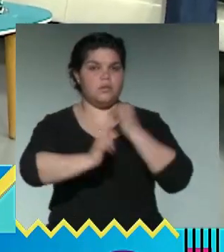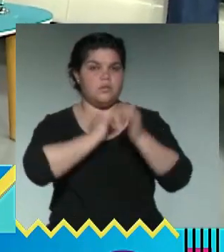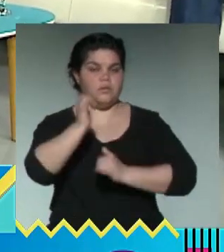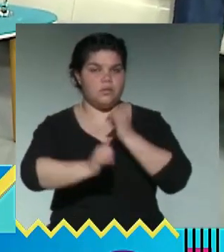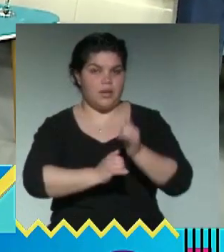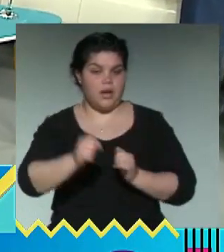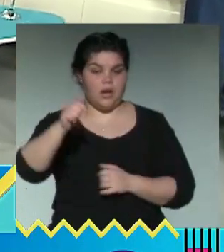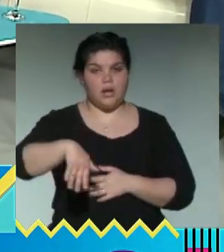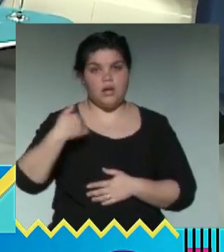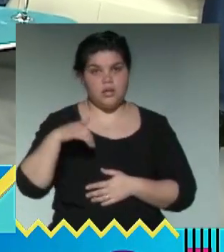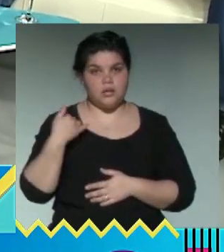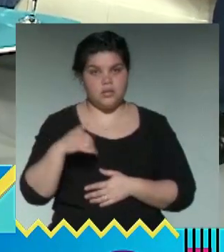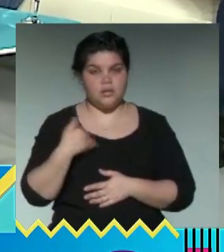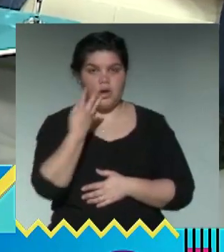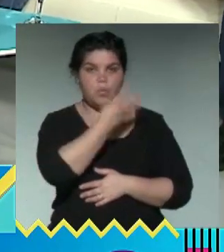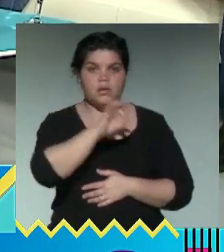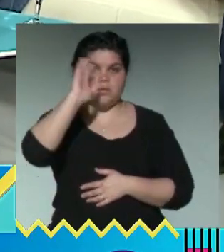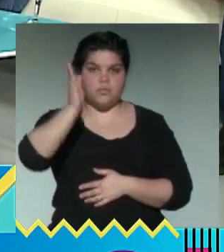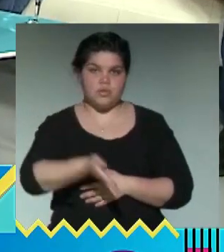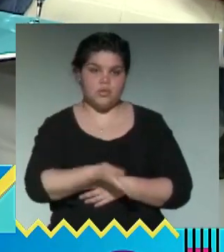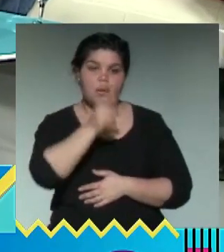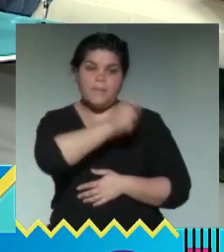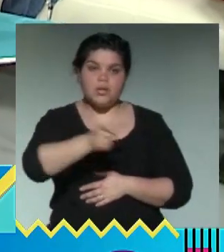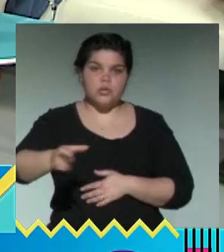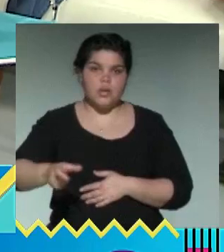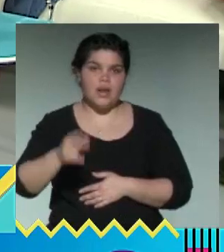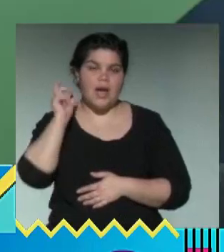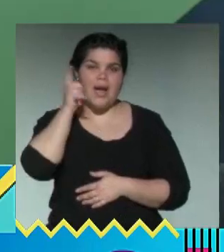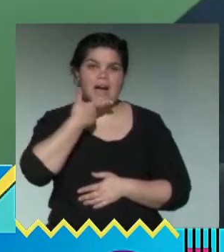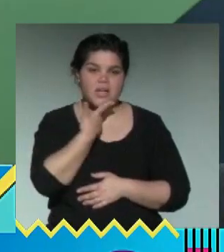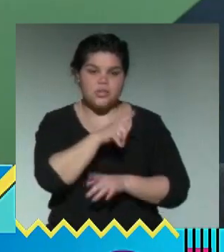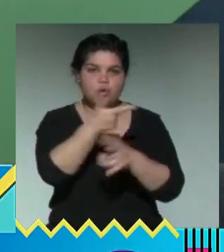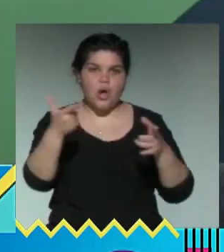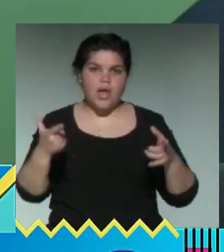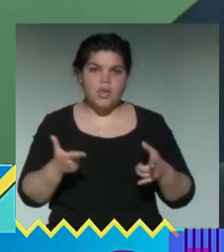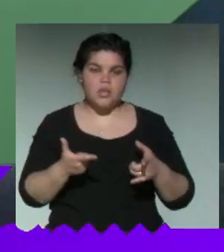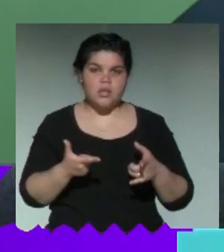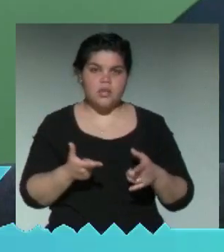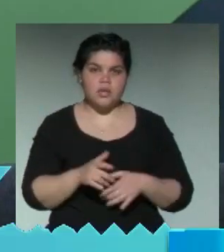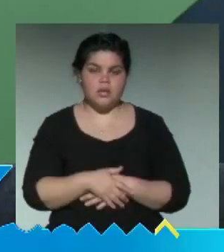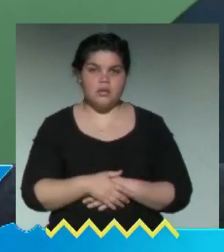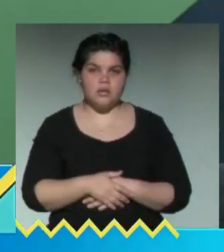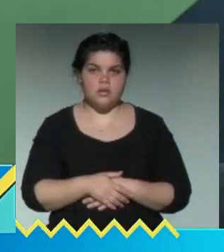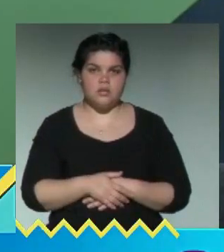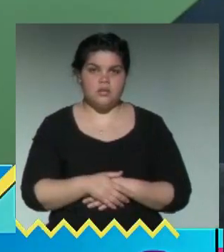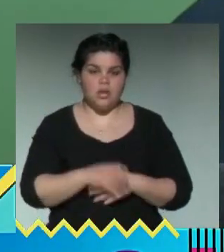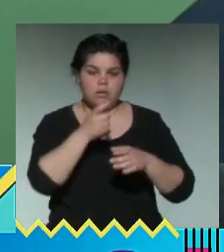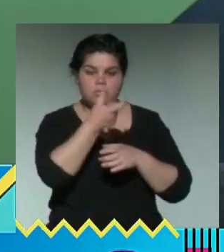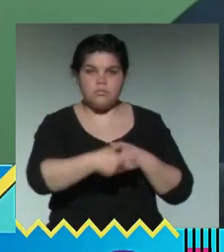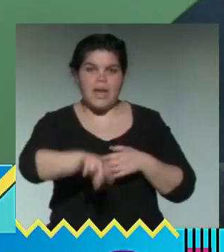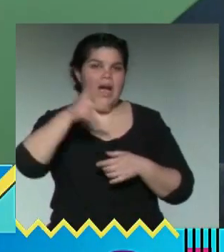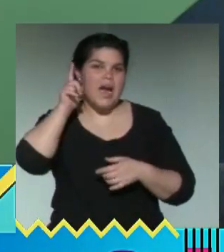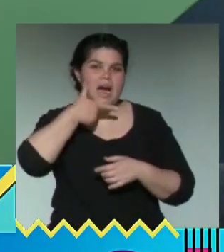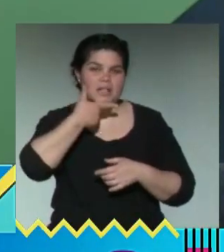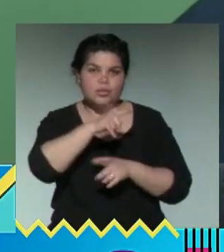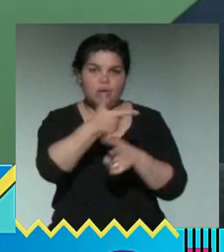40% de personas que, por ejemplo, no tienen acceso a red de gas. Y esto también en gran parte se debe por el hecho de que la presión